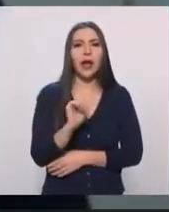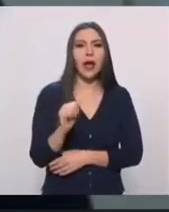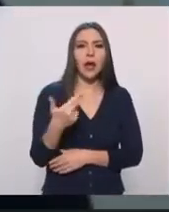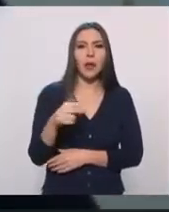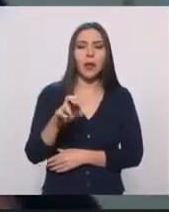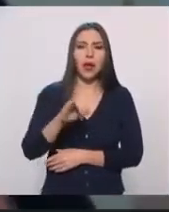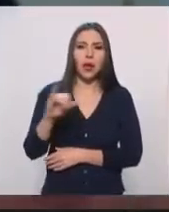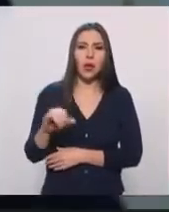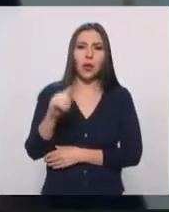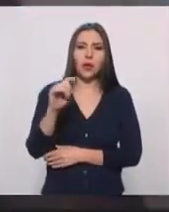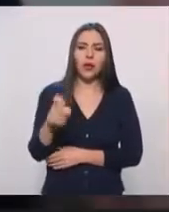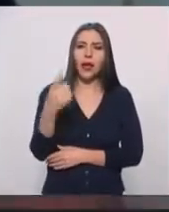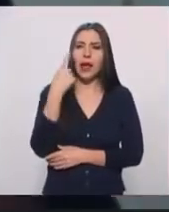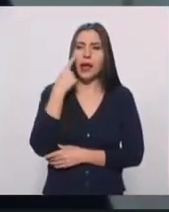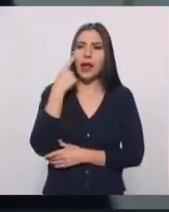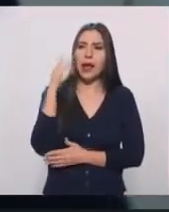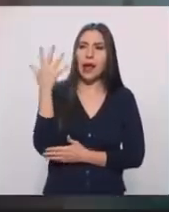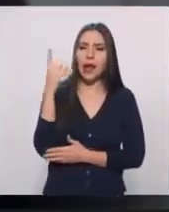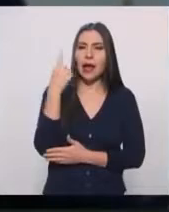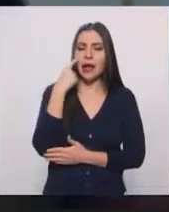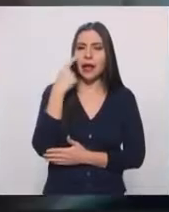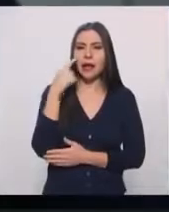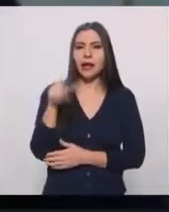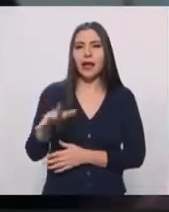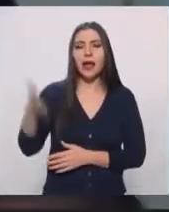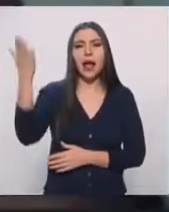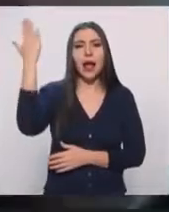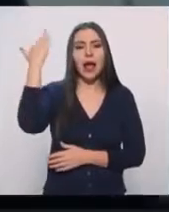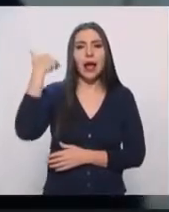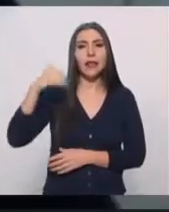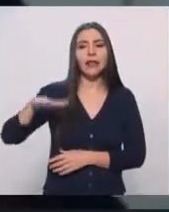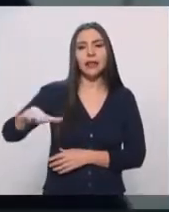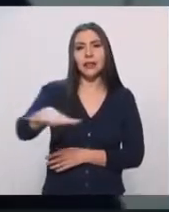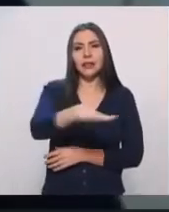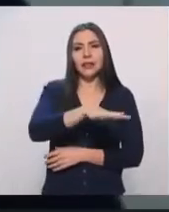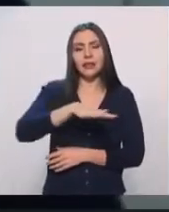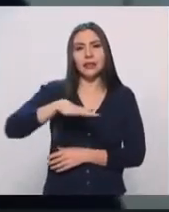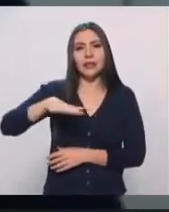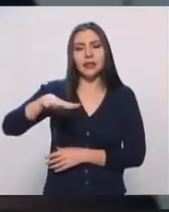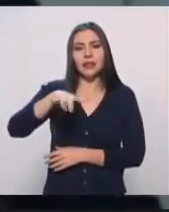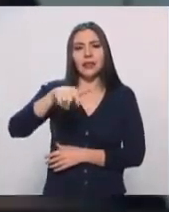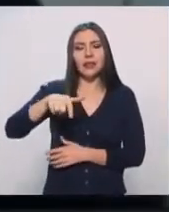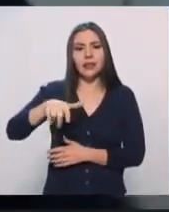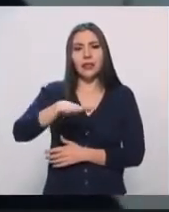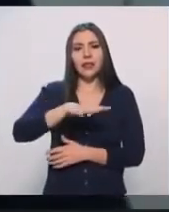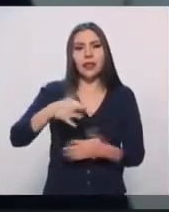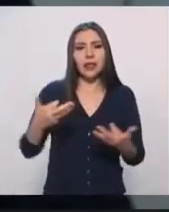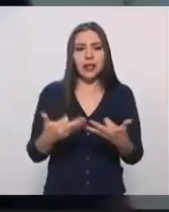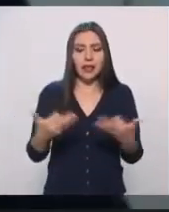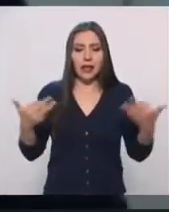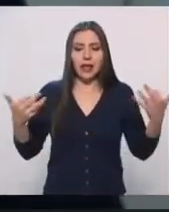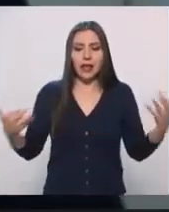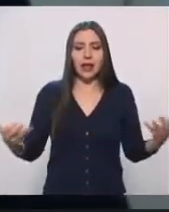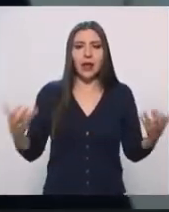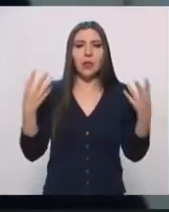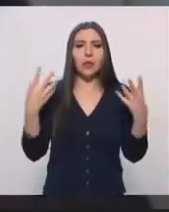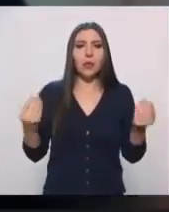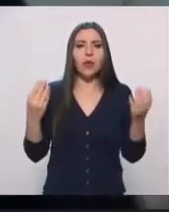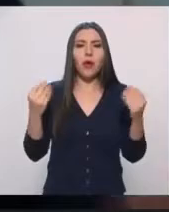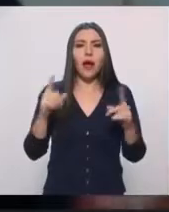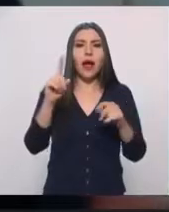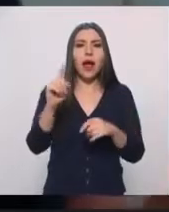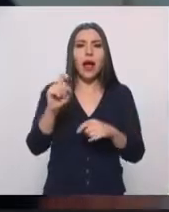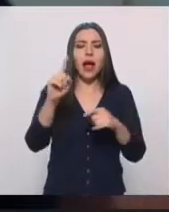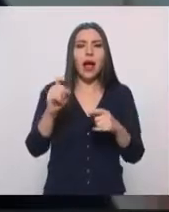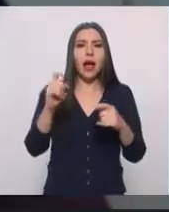más tradicionales y típicos de esto, que recordemos que era un valle bueno, es un valle todavía, pero que era una tierra de lagos y lagunas, ¿no?